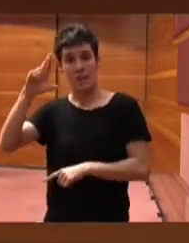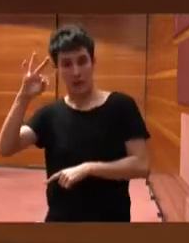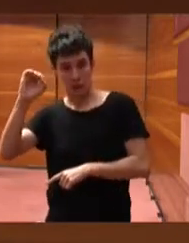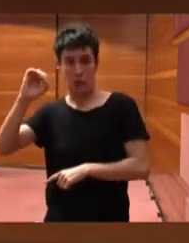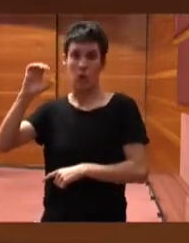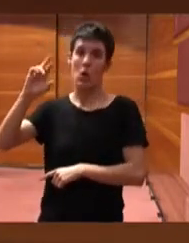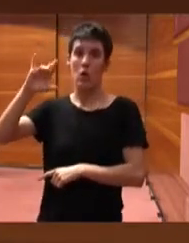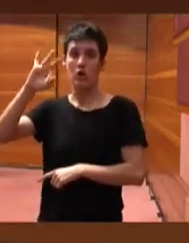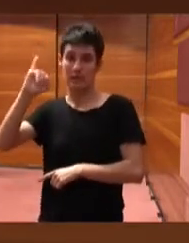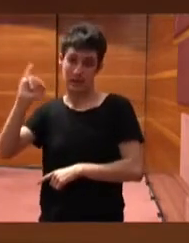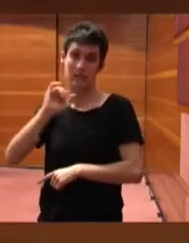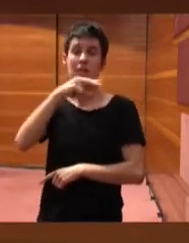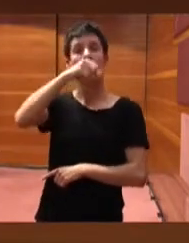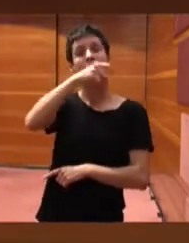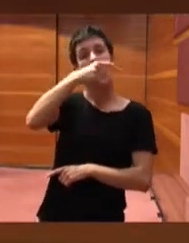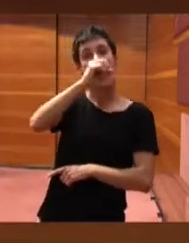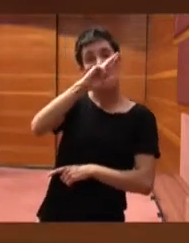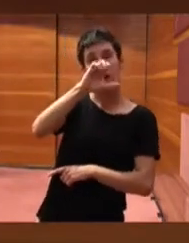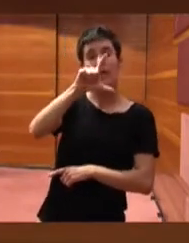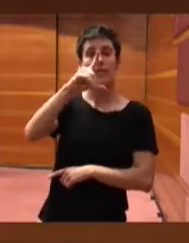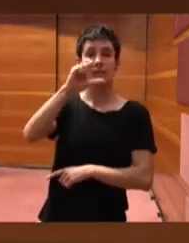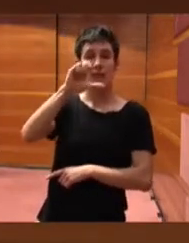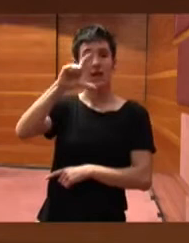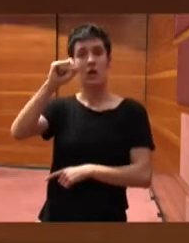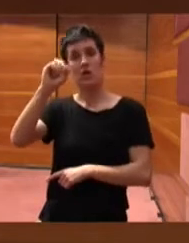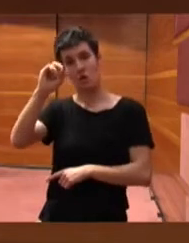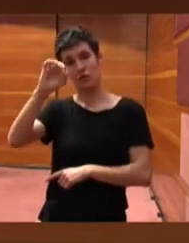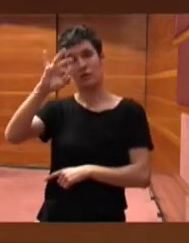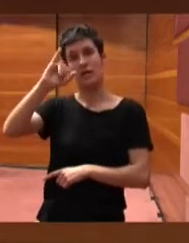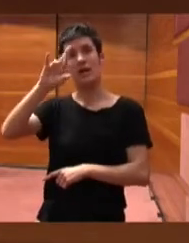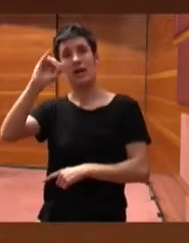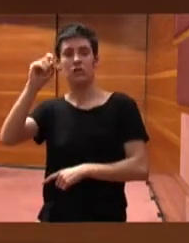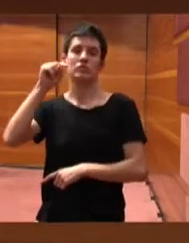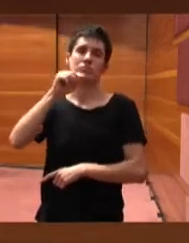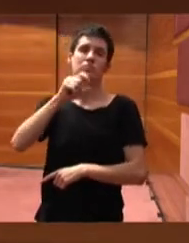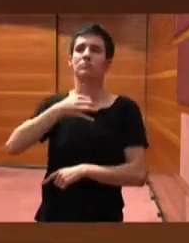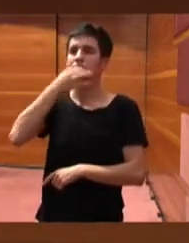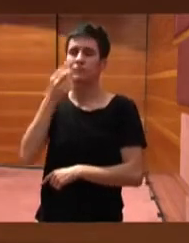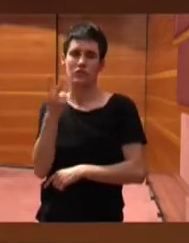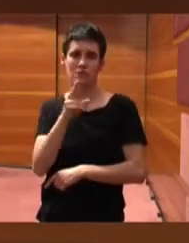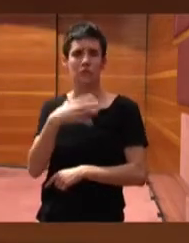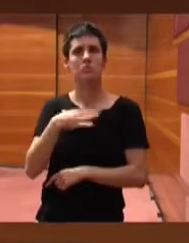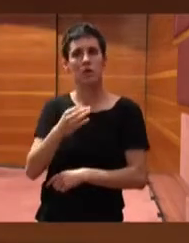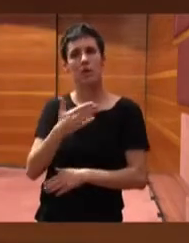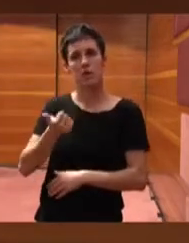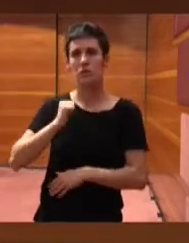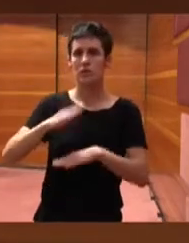Nagore de los Ríos islariak. Jakina, beraiei galdetzeko aukera izango